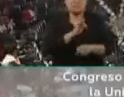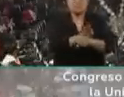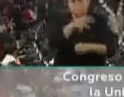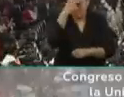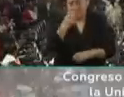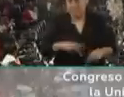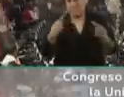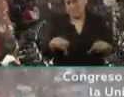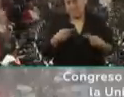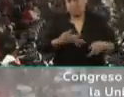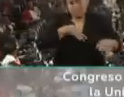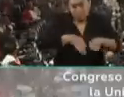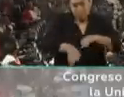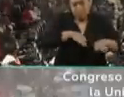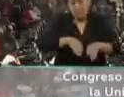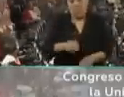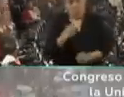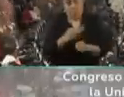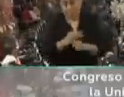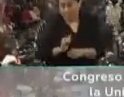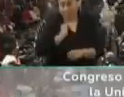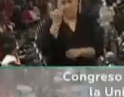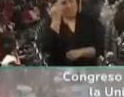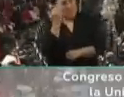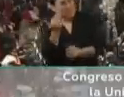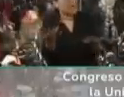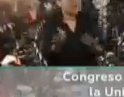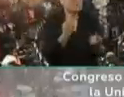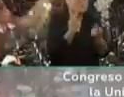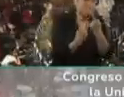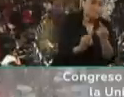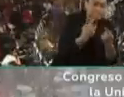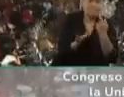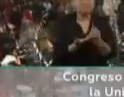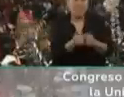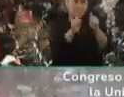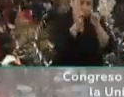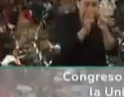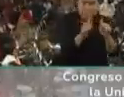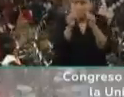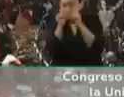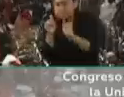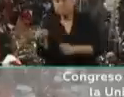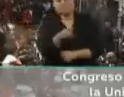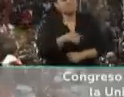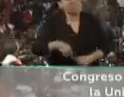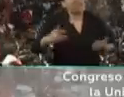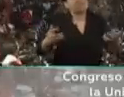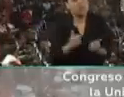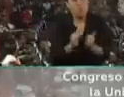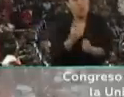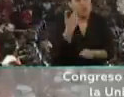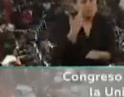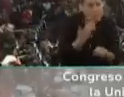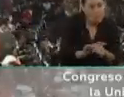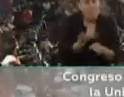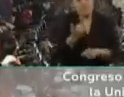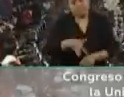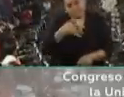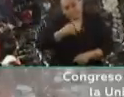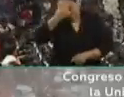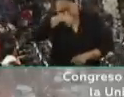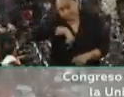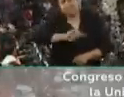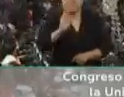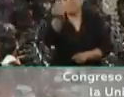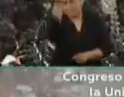debe ser un tiempo para el diálogo, para escuchar, para actuar con prudencia y sabiduría. La